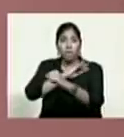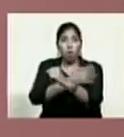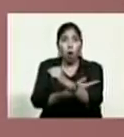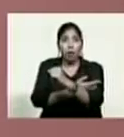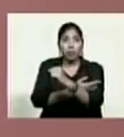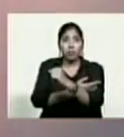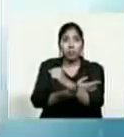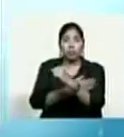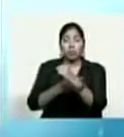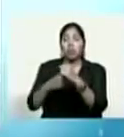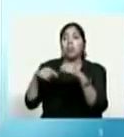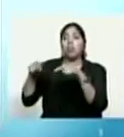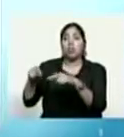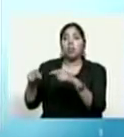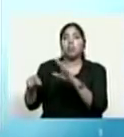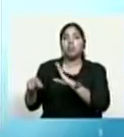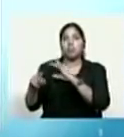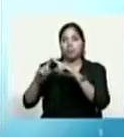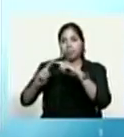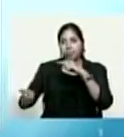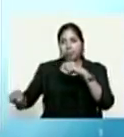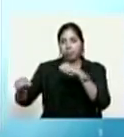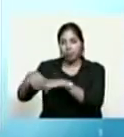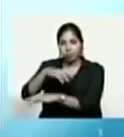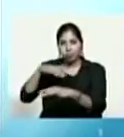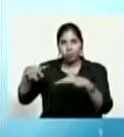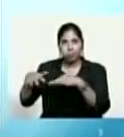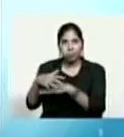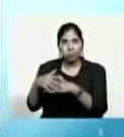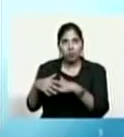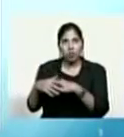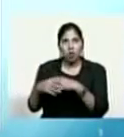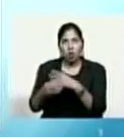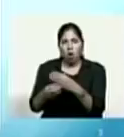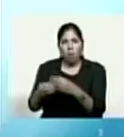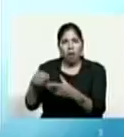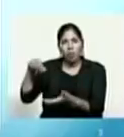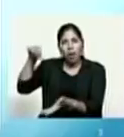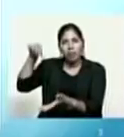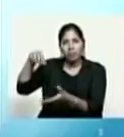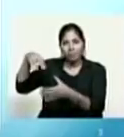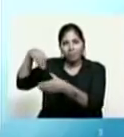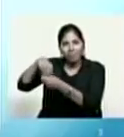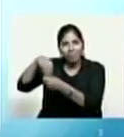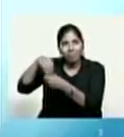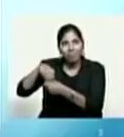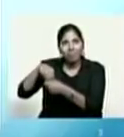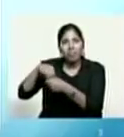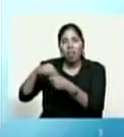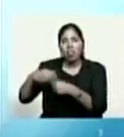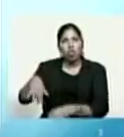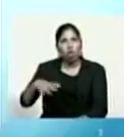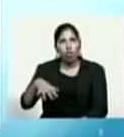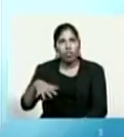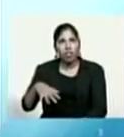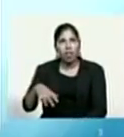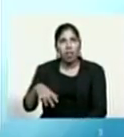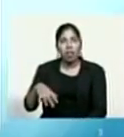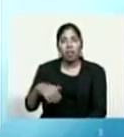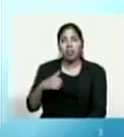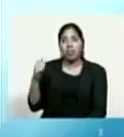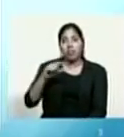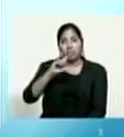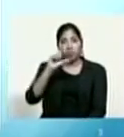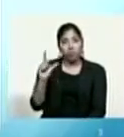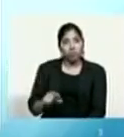sistema circulatorio. El corazón del sistema circulatorio está en Guayana, principalmente en nuestra